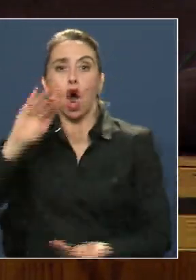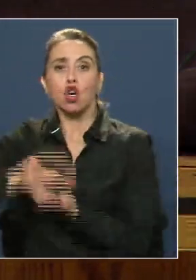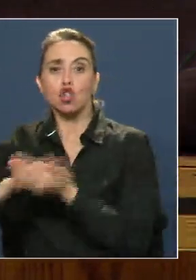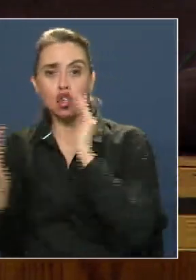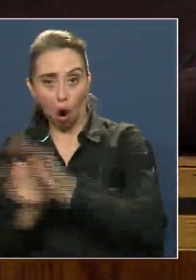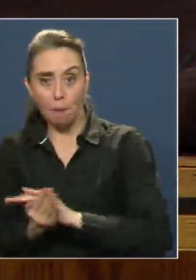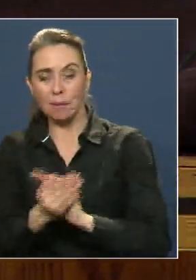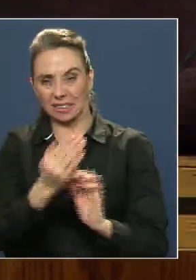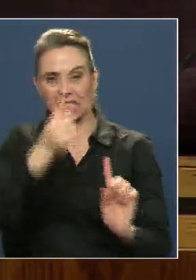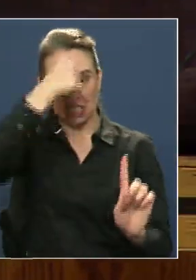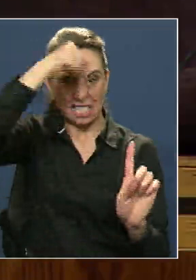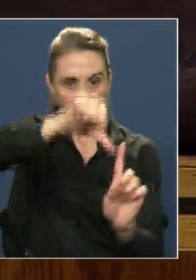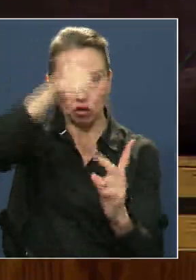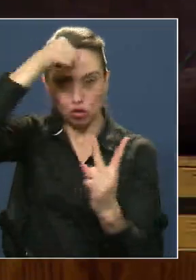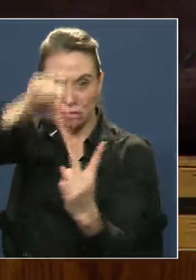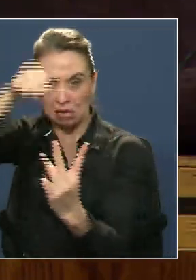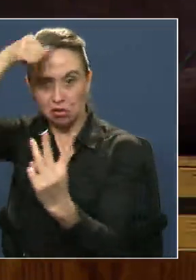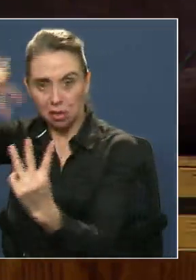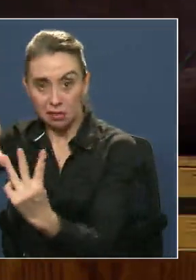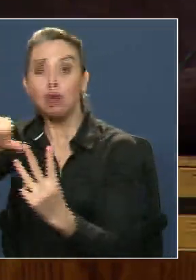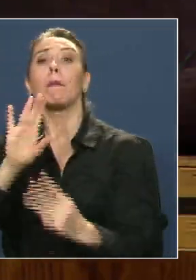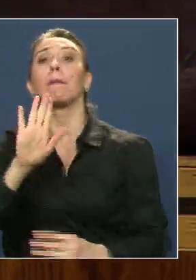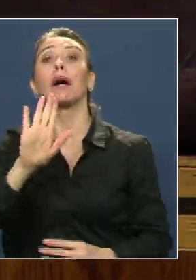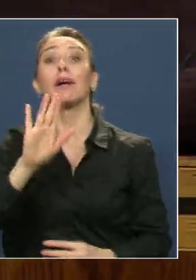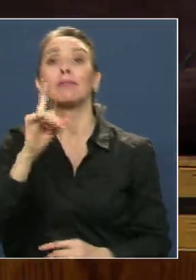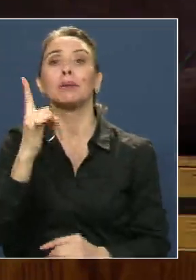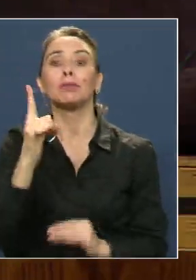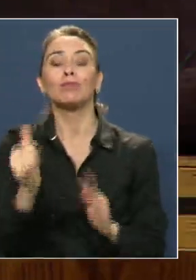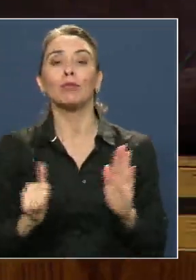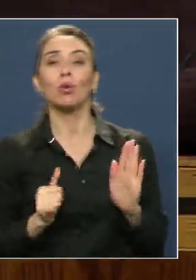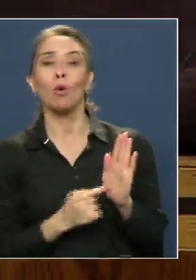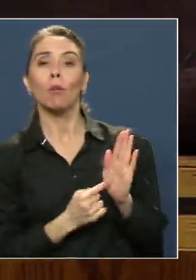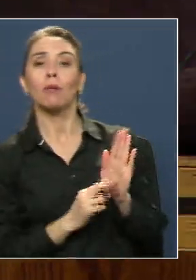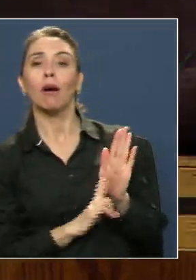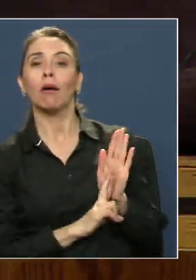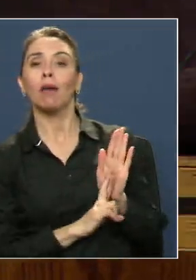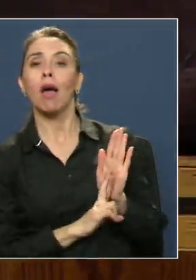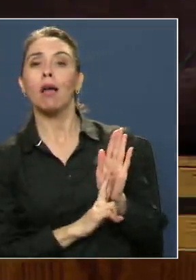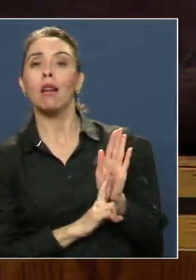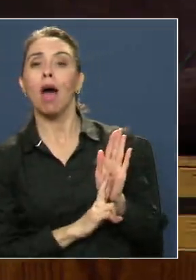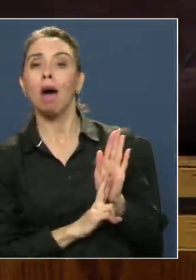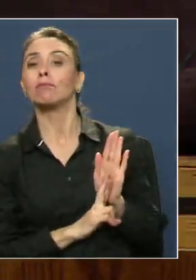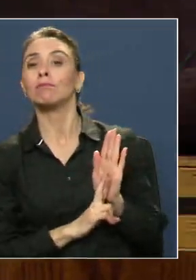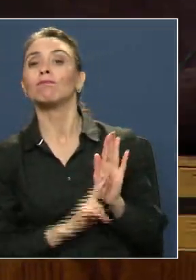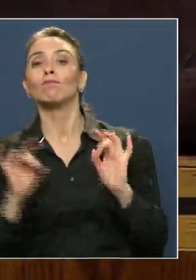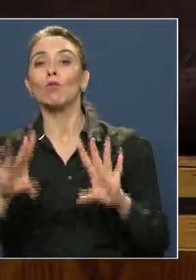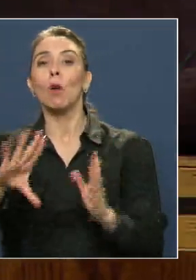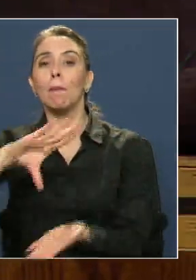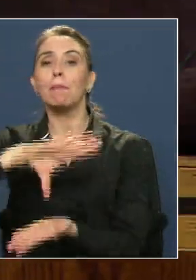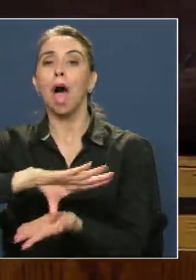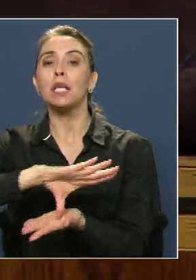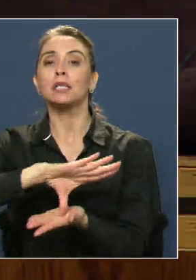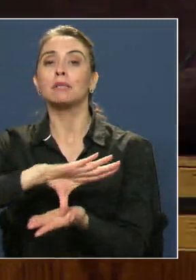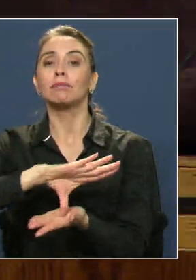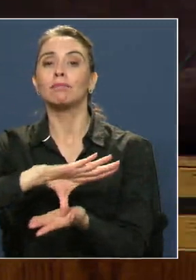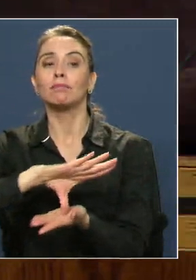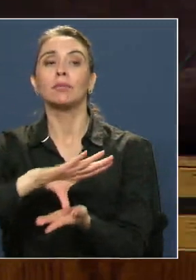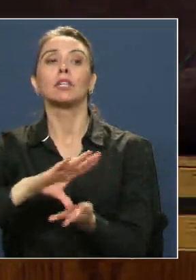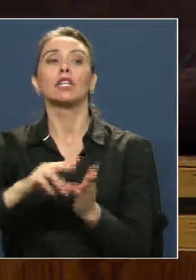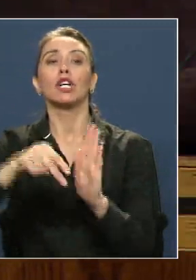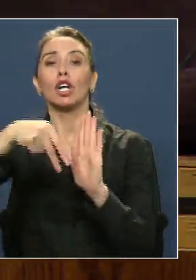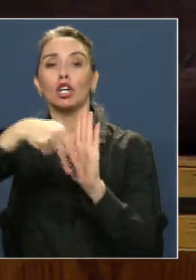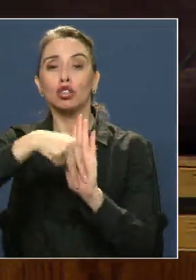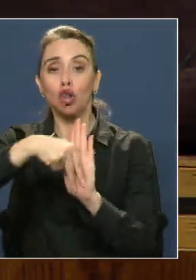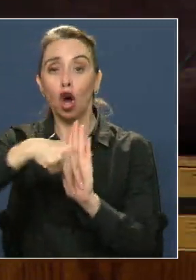cómplices. Pero tenemos que proceder de acuerdo a las reglas del juego que como país nos hemos dado. La norma